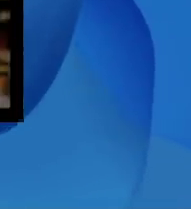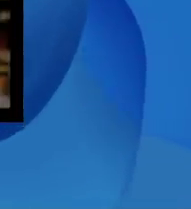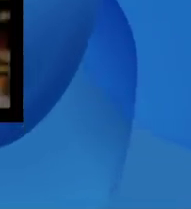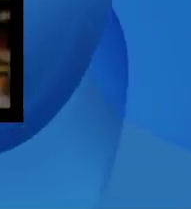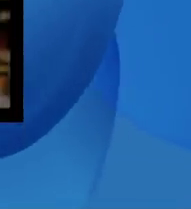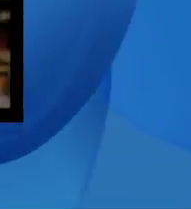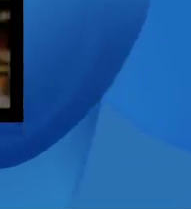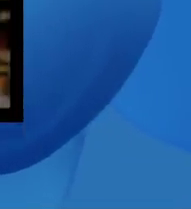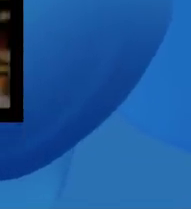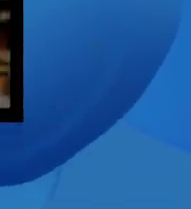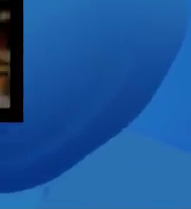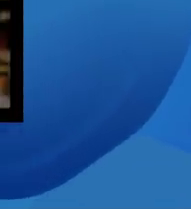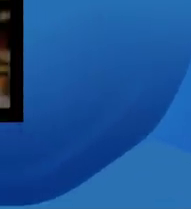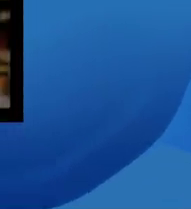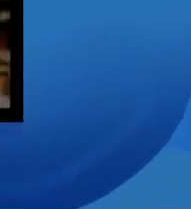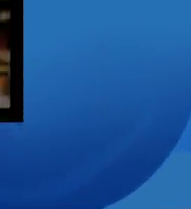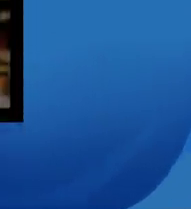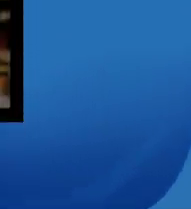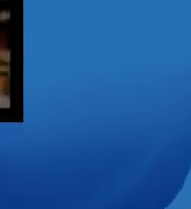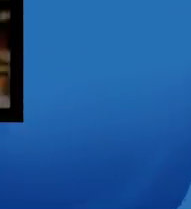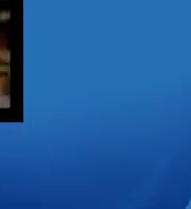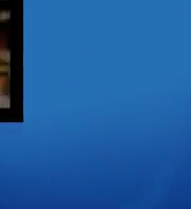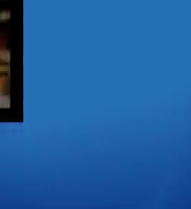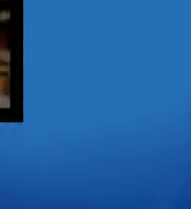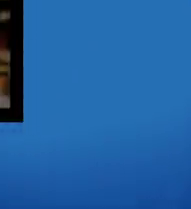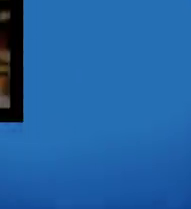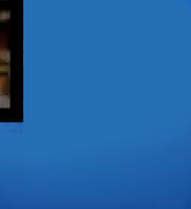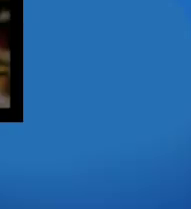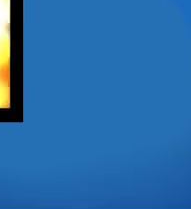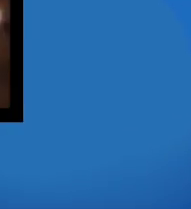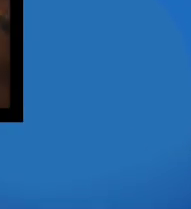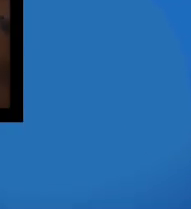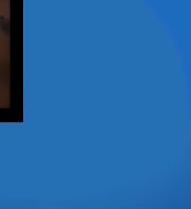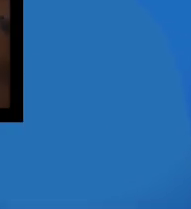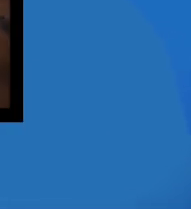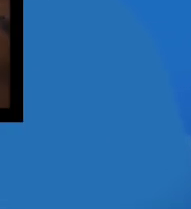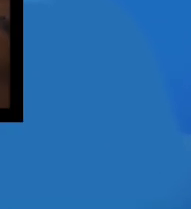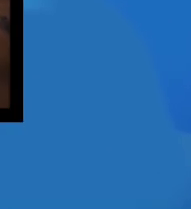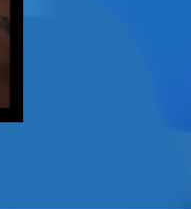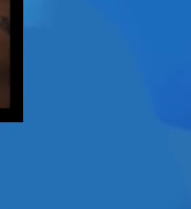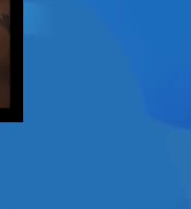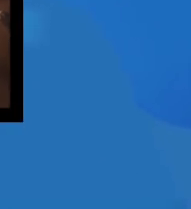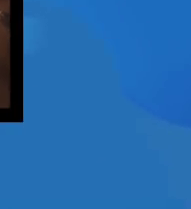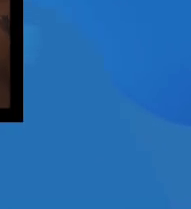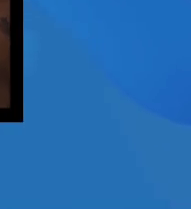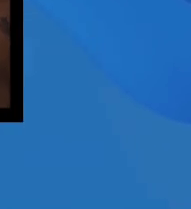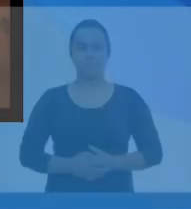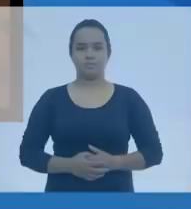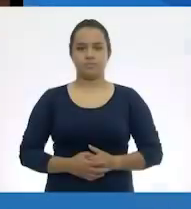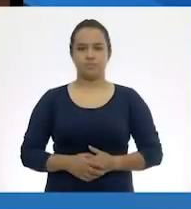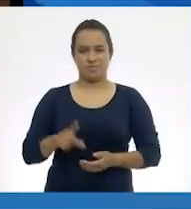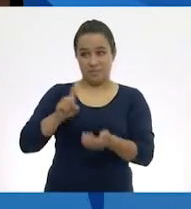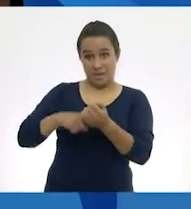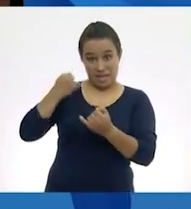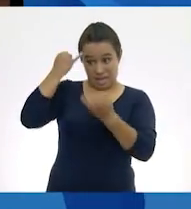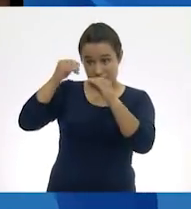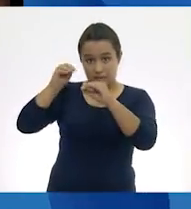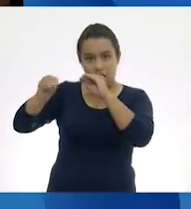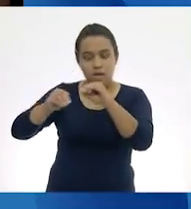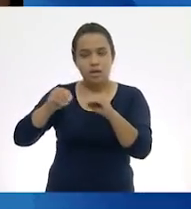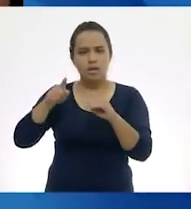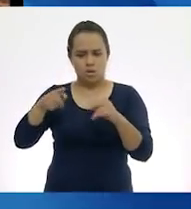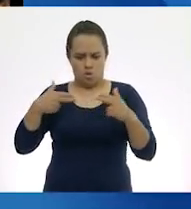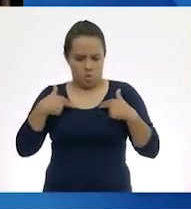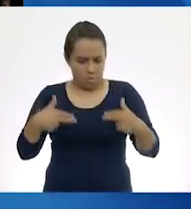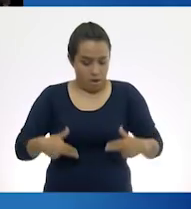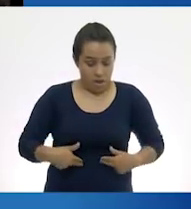can actually use a robot instead of risking humans' life. El prototipo es teleoperativo. El humano